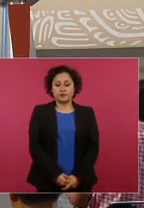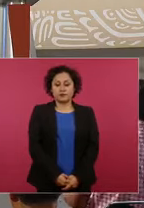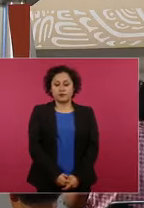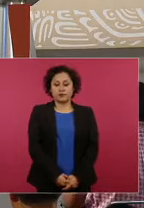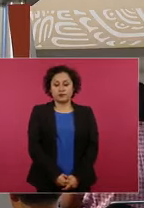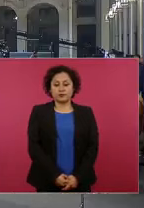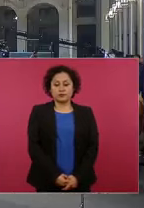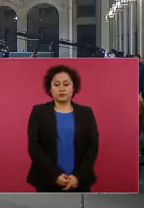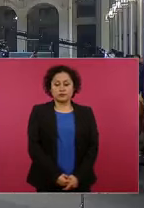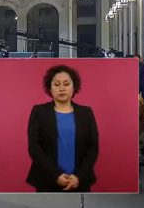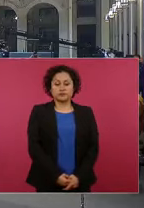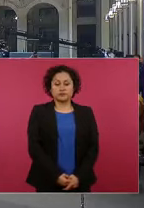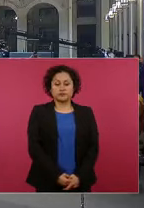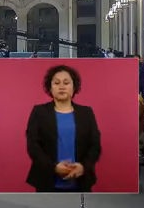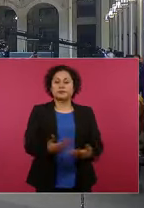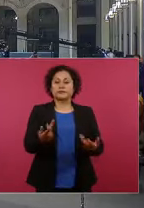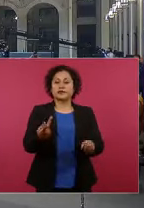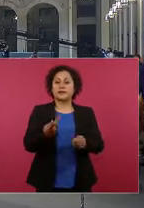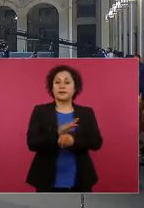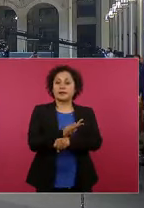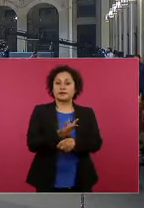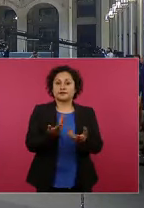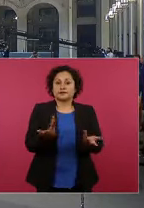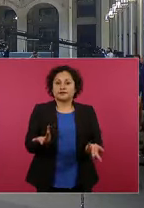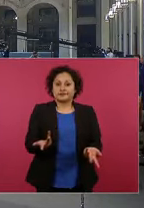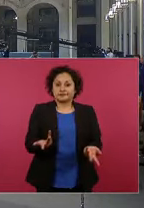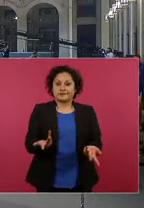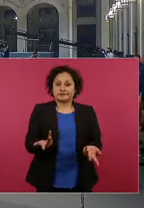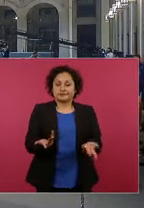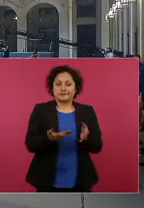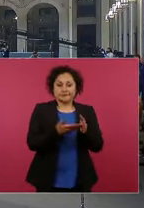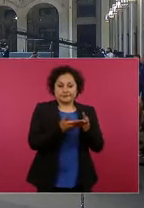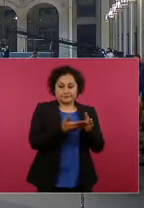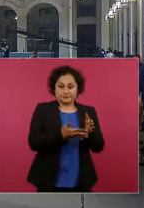Es que ha habido